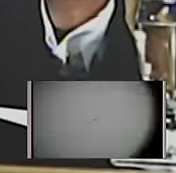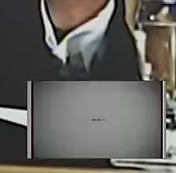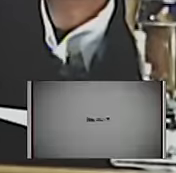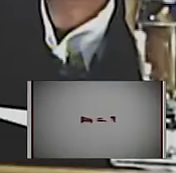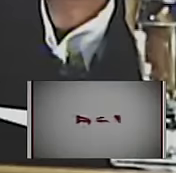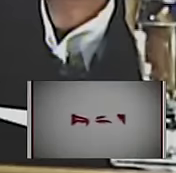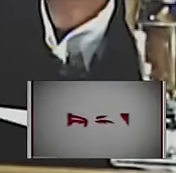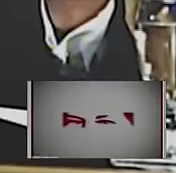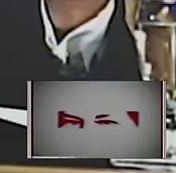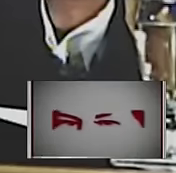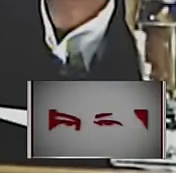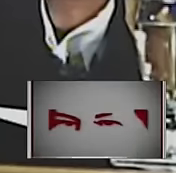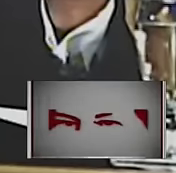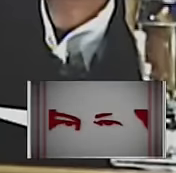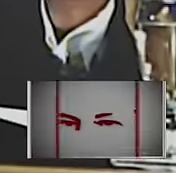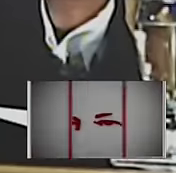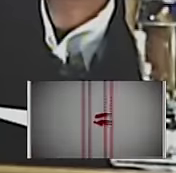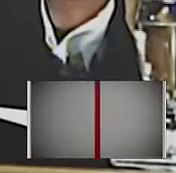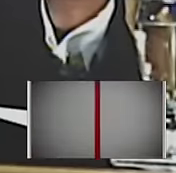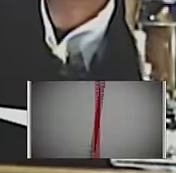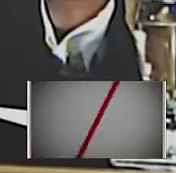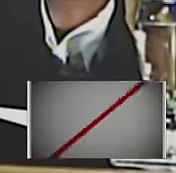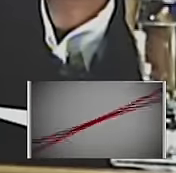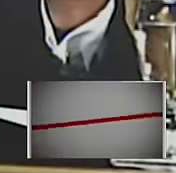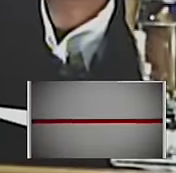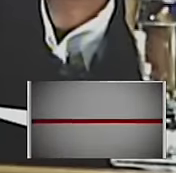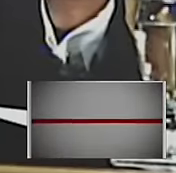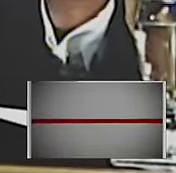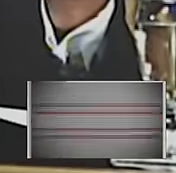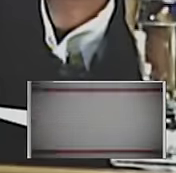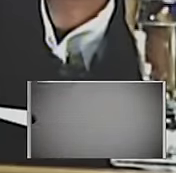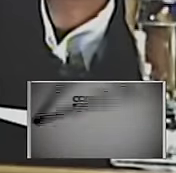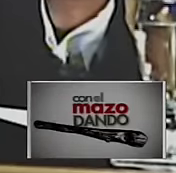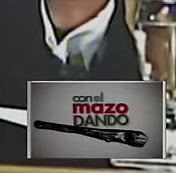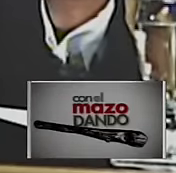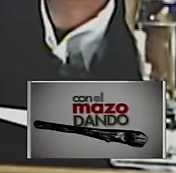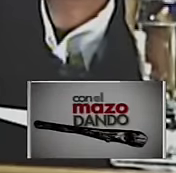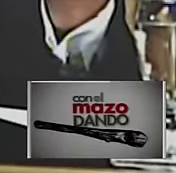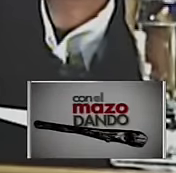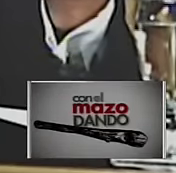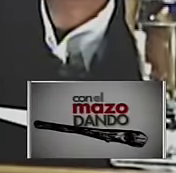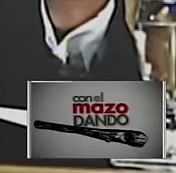sido terrible. En la red X ha sido terrible.